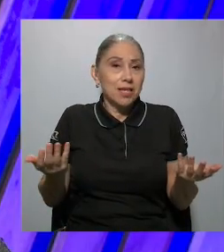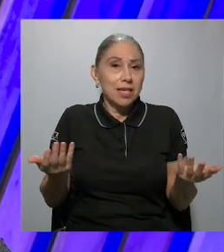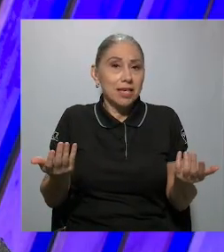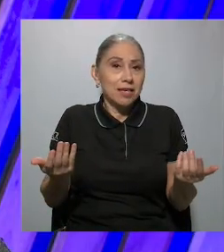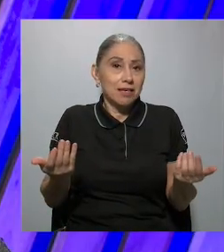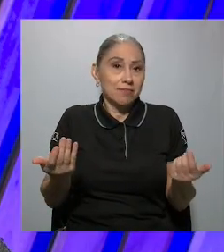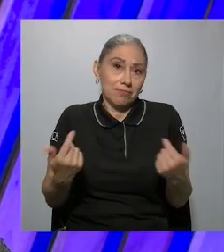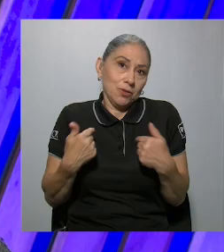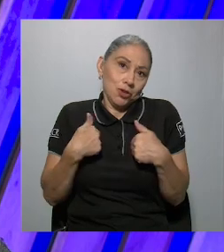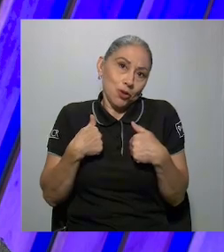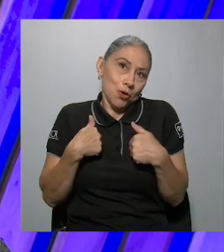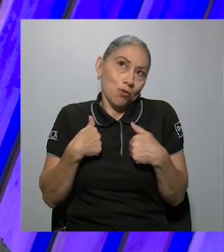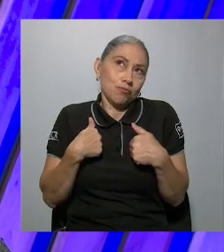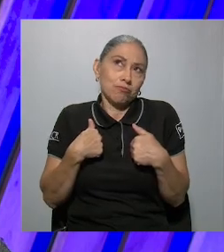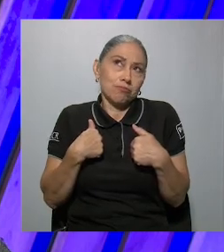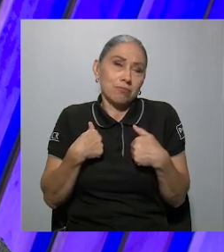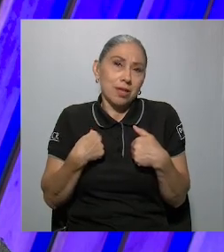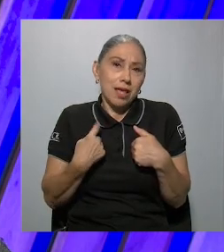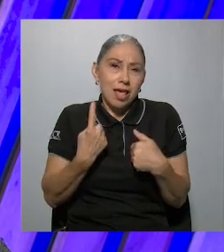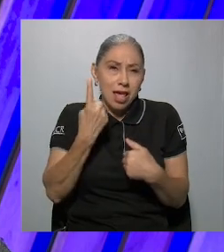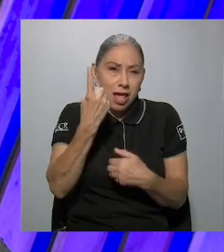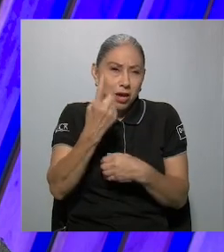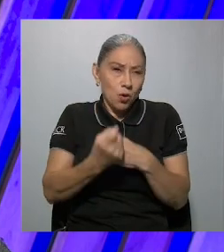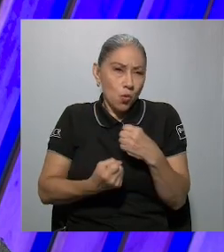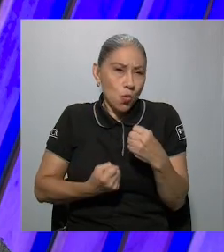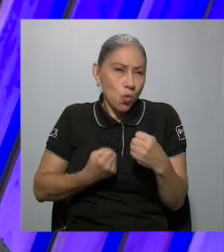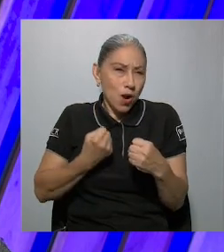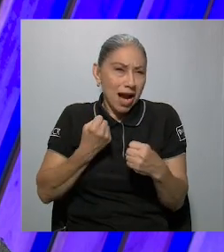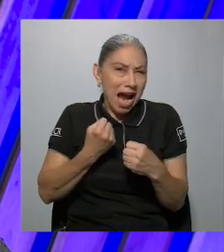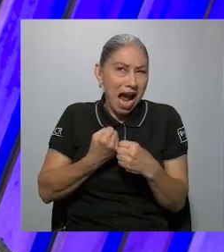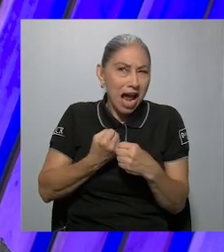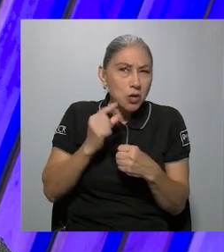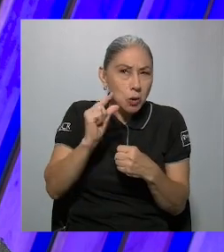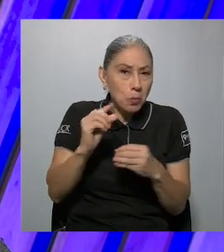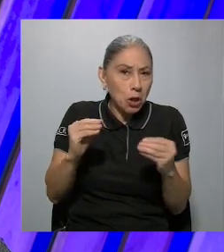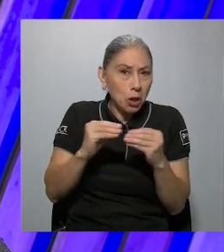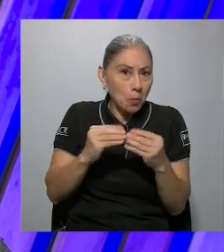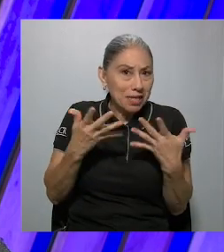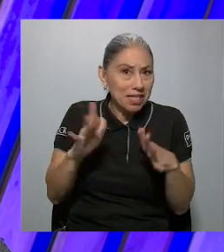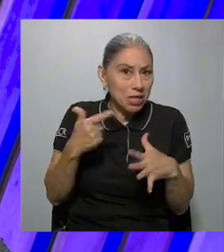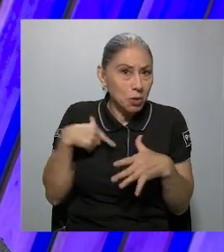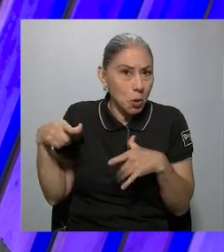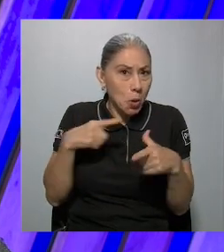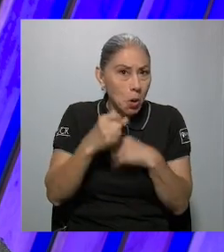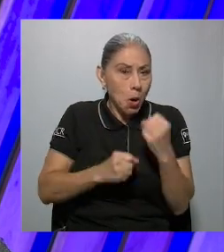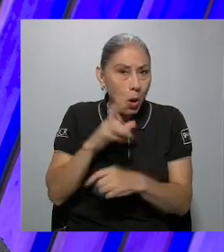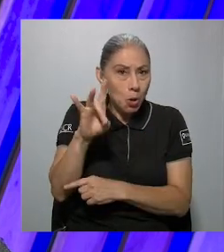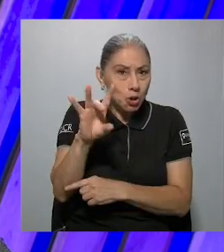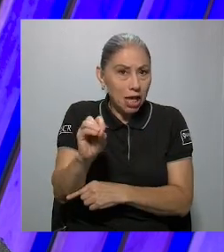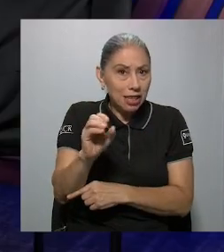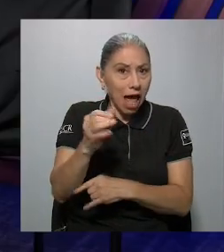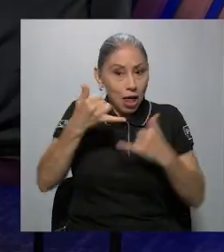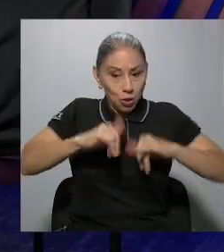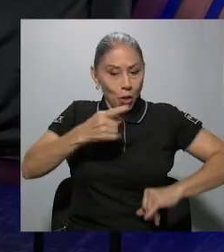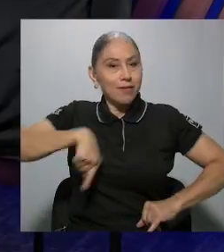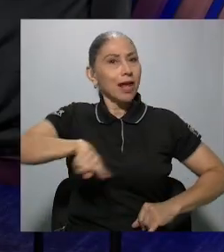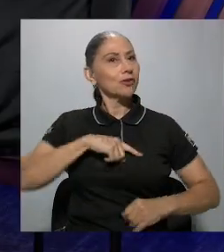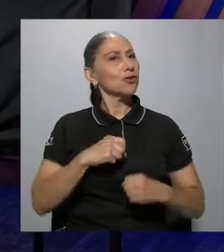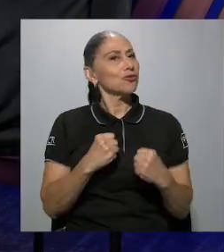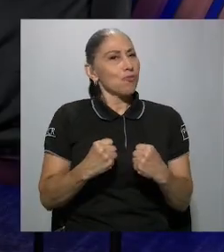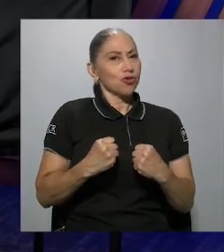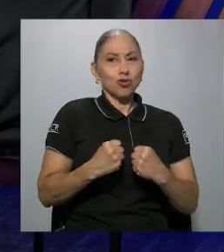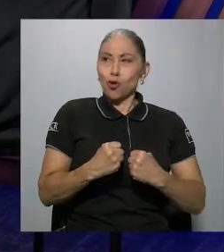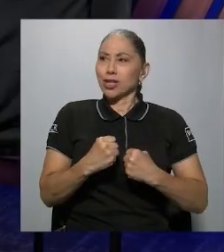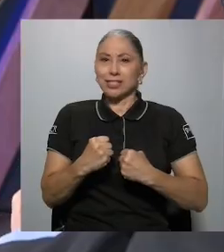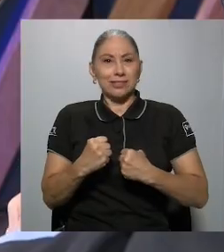yo en un año y algo más tendré 80, estamos todavía pochotones y entonces